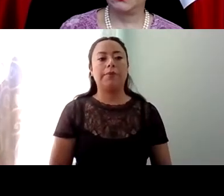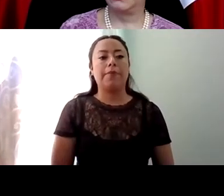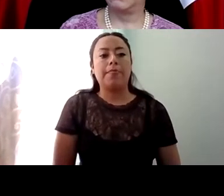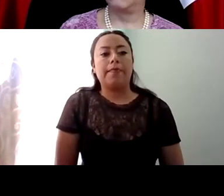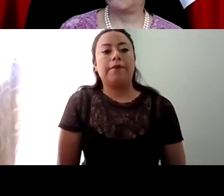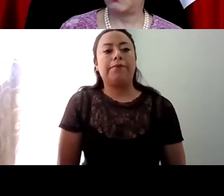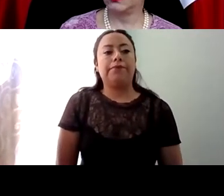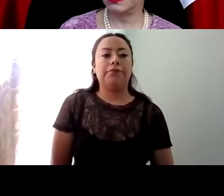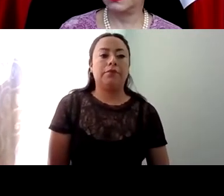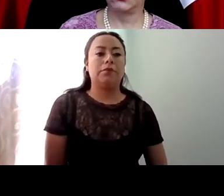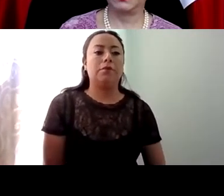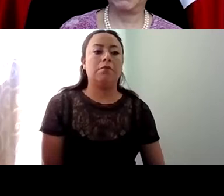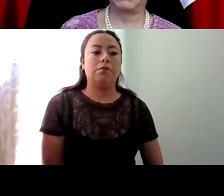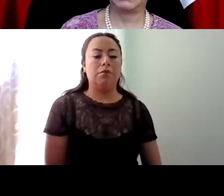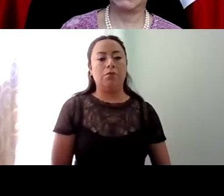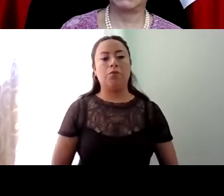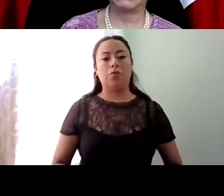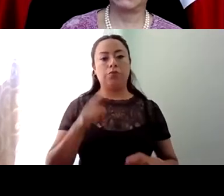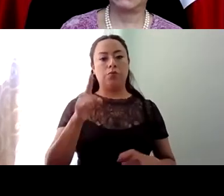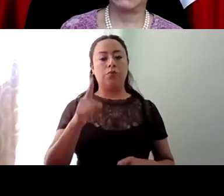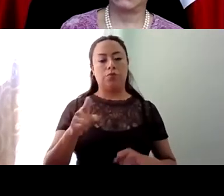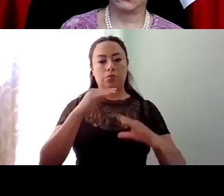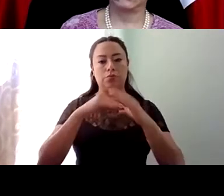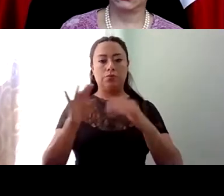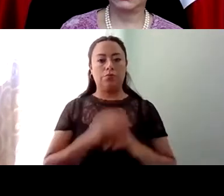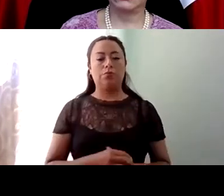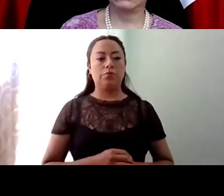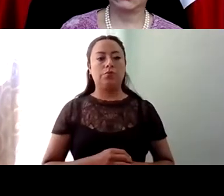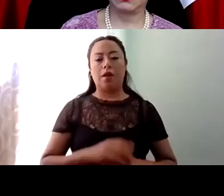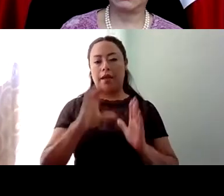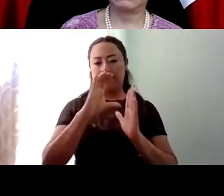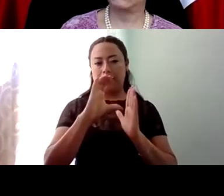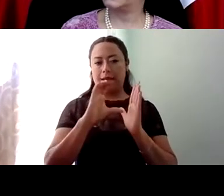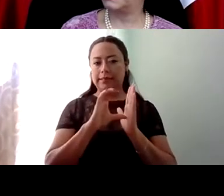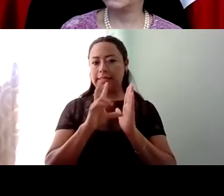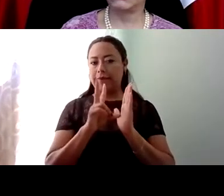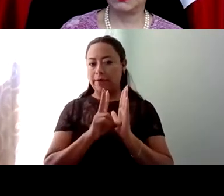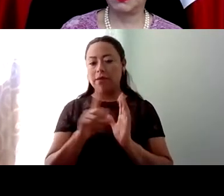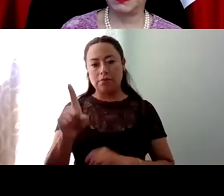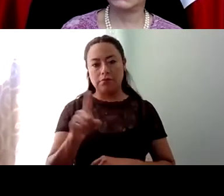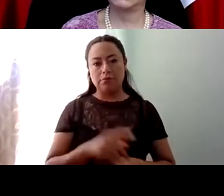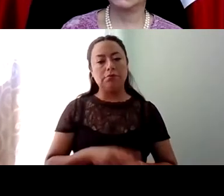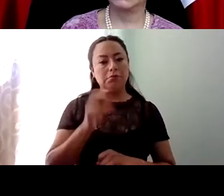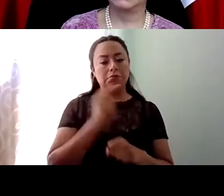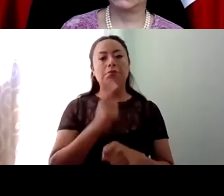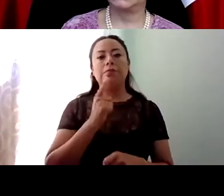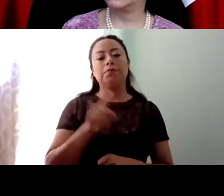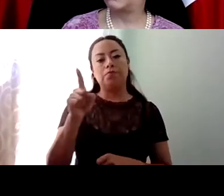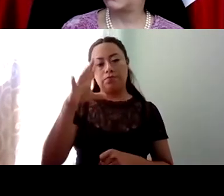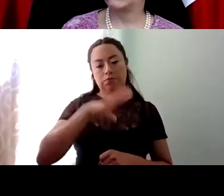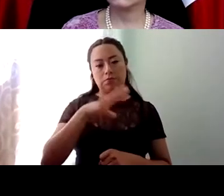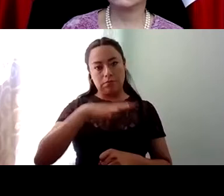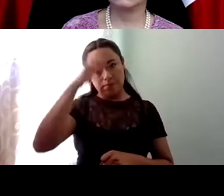envió, vemos que se cumple perfectamente con todos ellos, con la experiencia, con la preparación y con